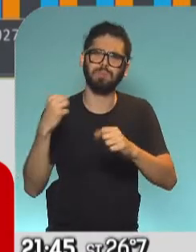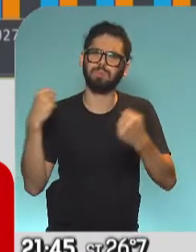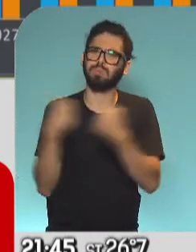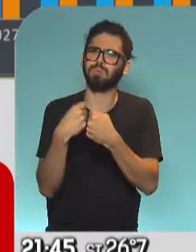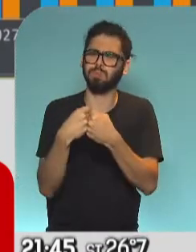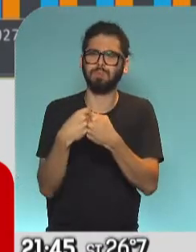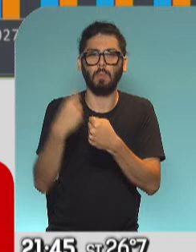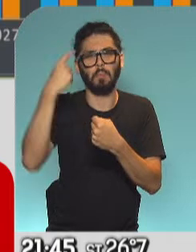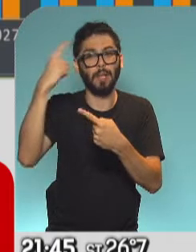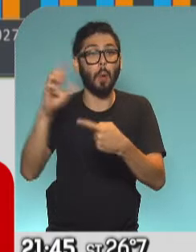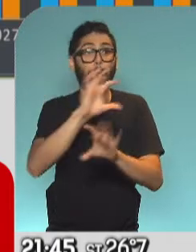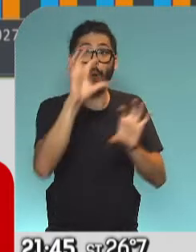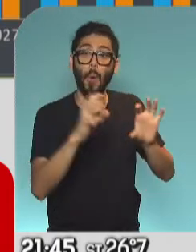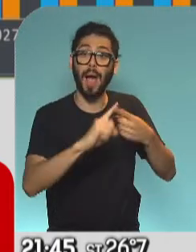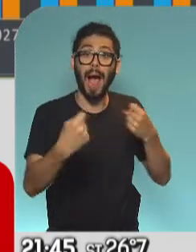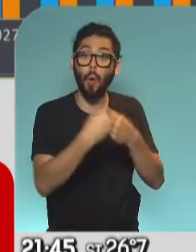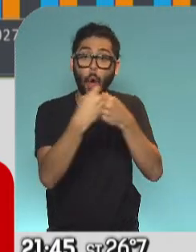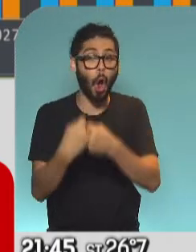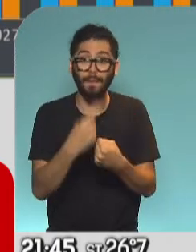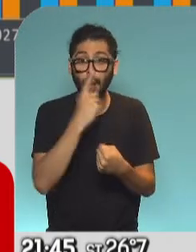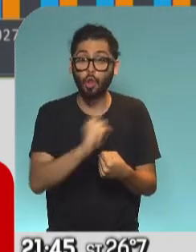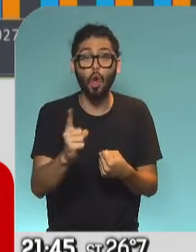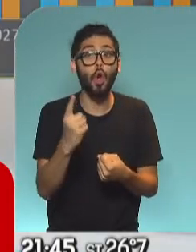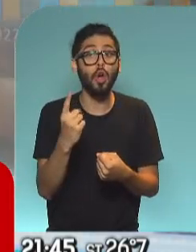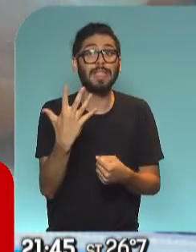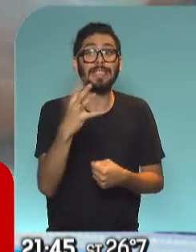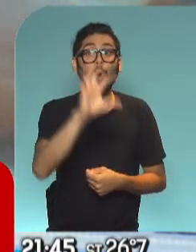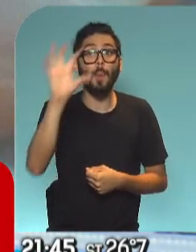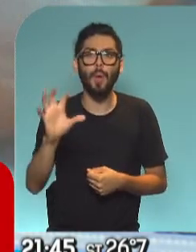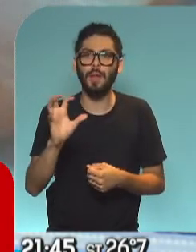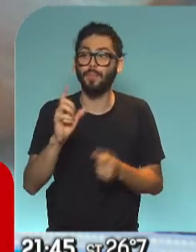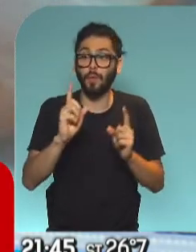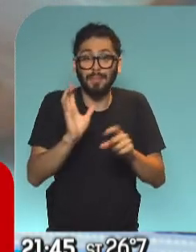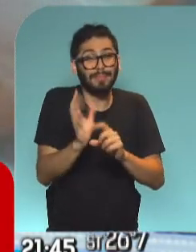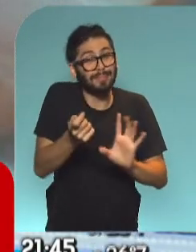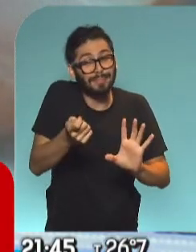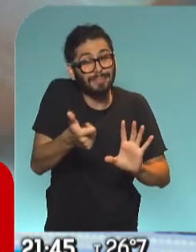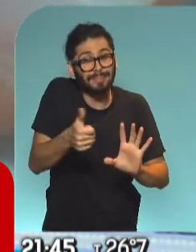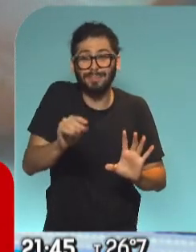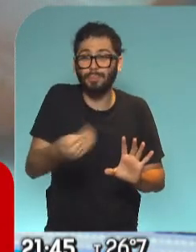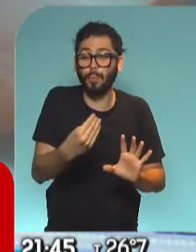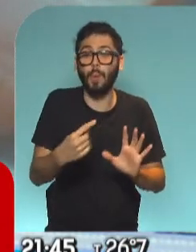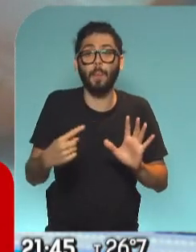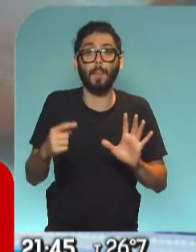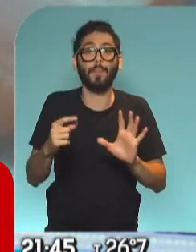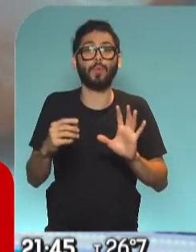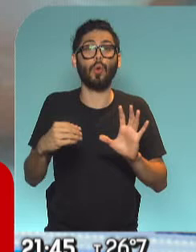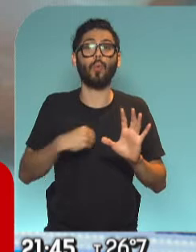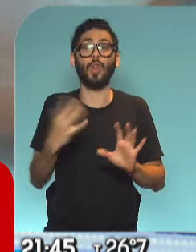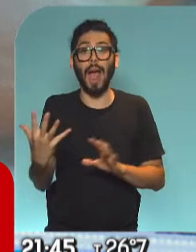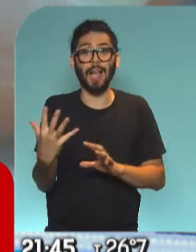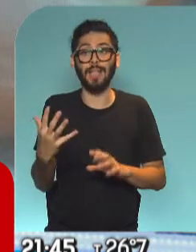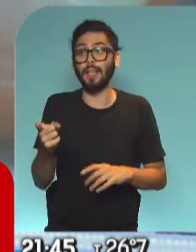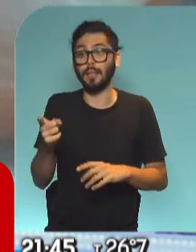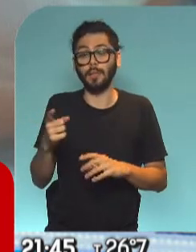que las provincias se acordaran, y no es así. Todavía tenemos 5 provincias que prácticamente están en default. La provincia de Buenos Aires ha vuelto a postergar la